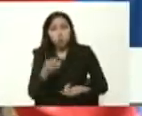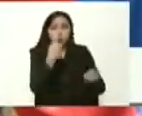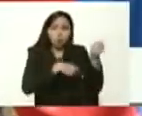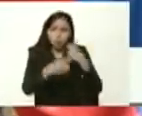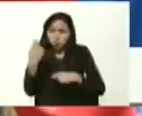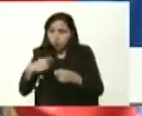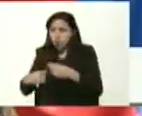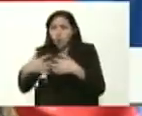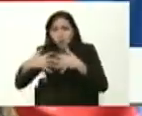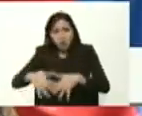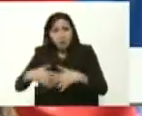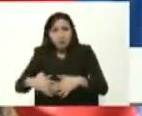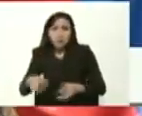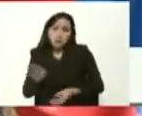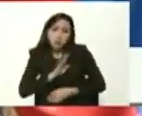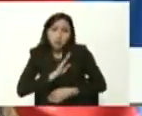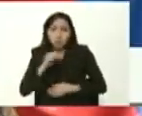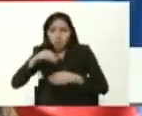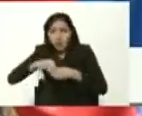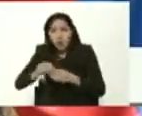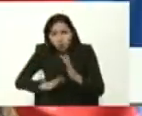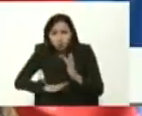esta empresa y crecer,